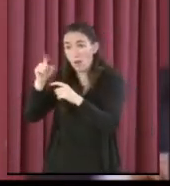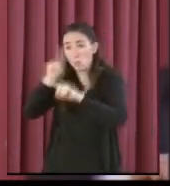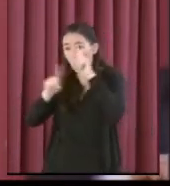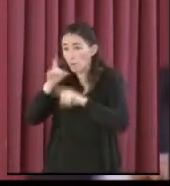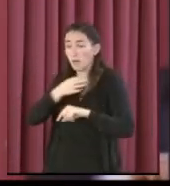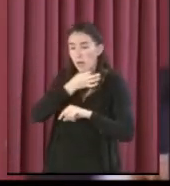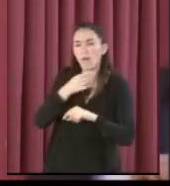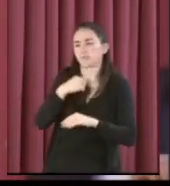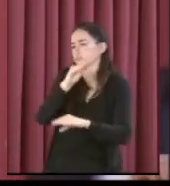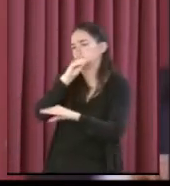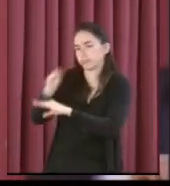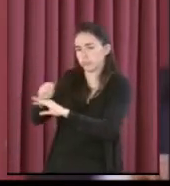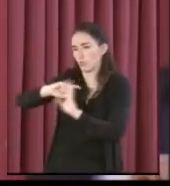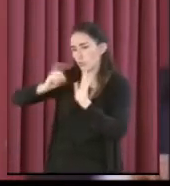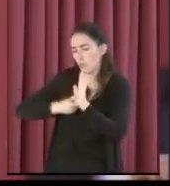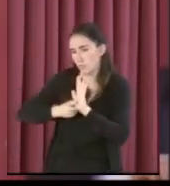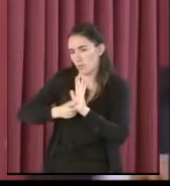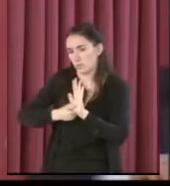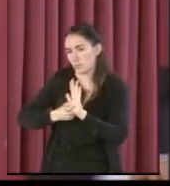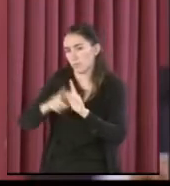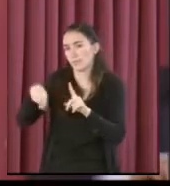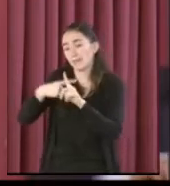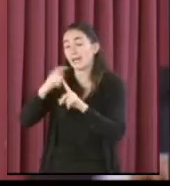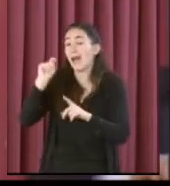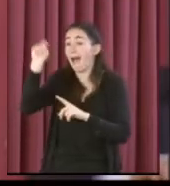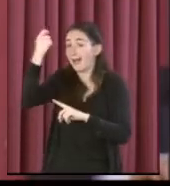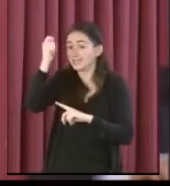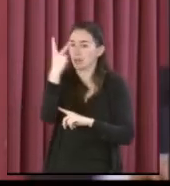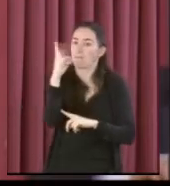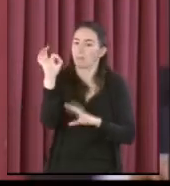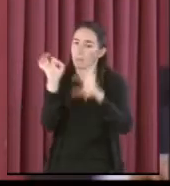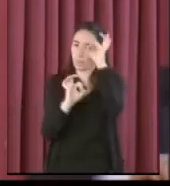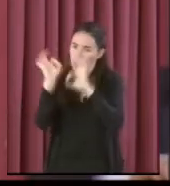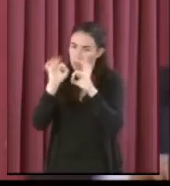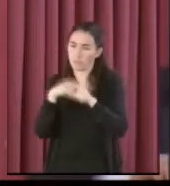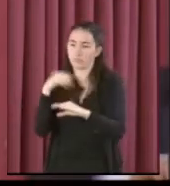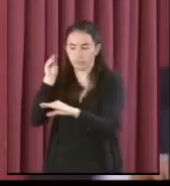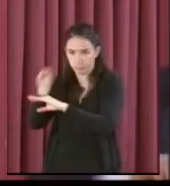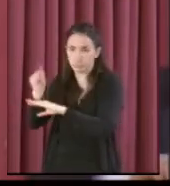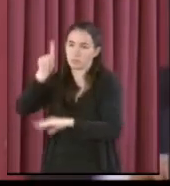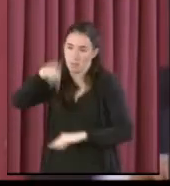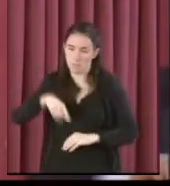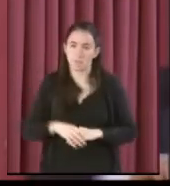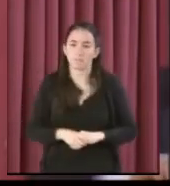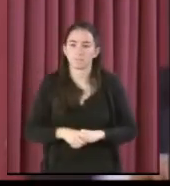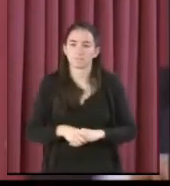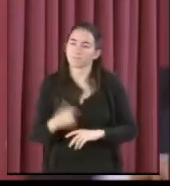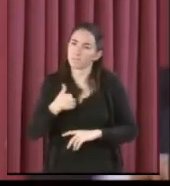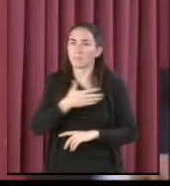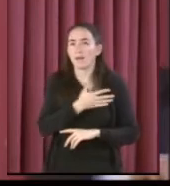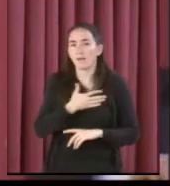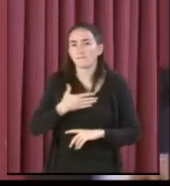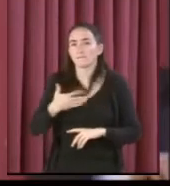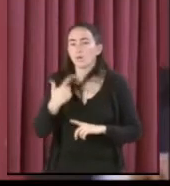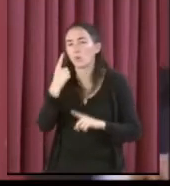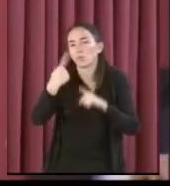ya el 20% de los contratos de gas. Me gustaría además hacer una especial mención a un